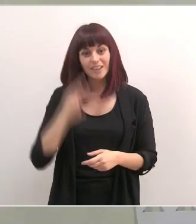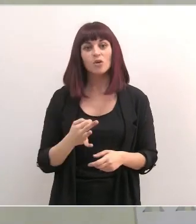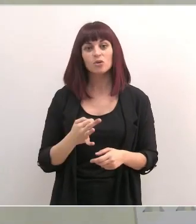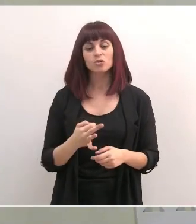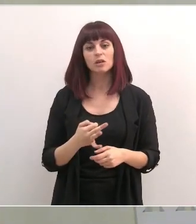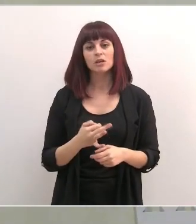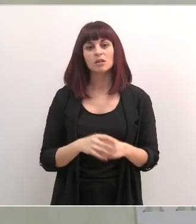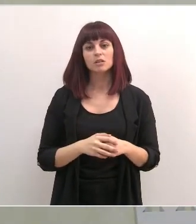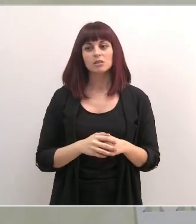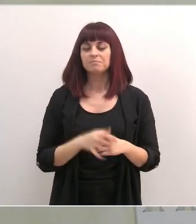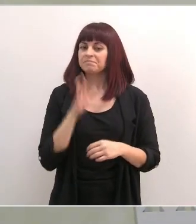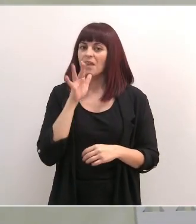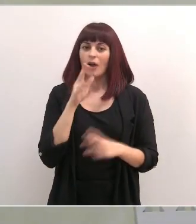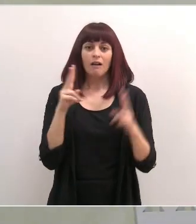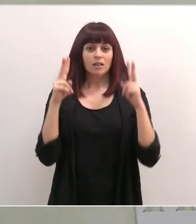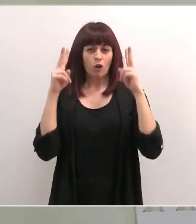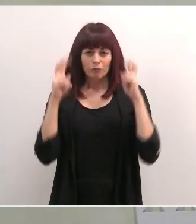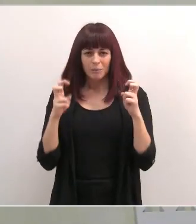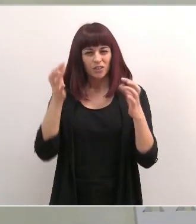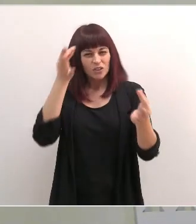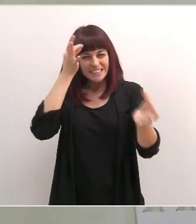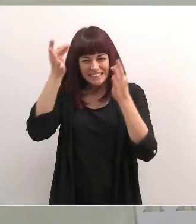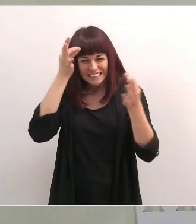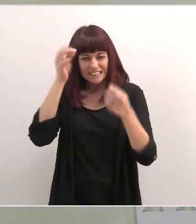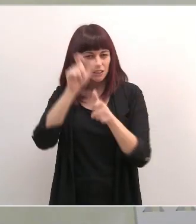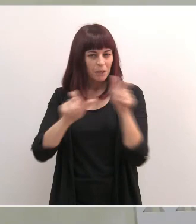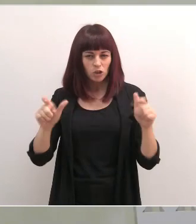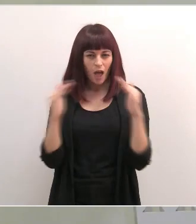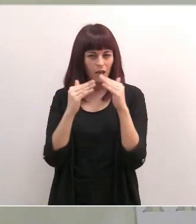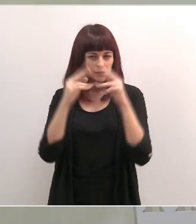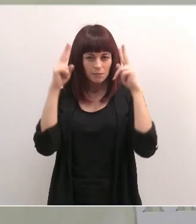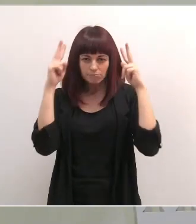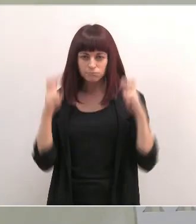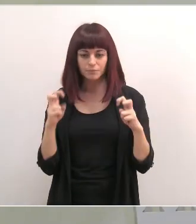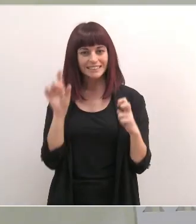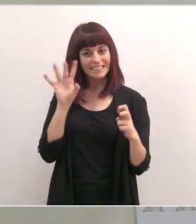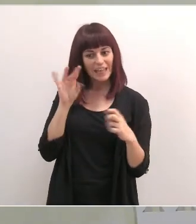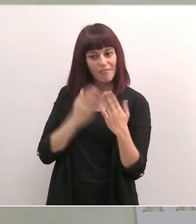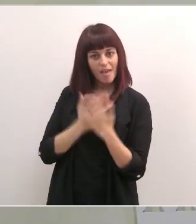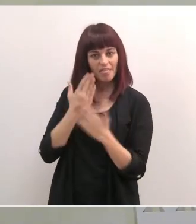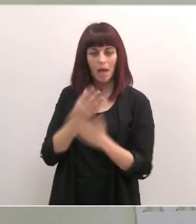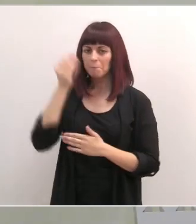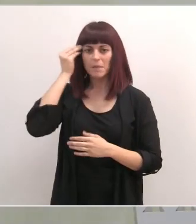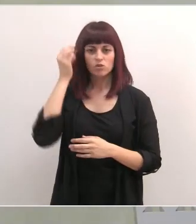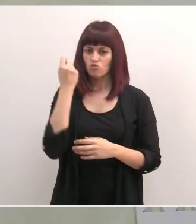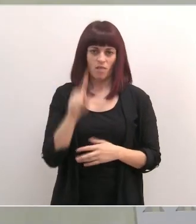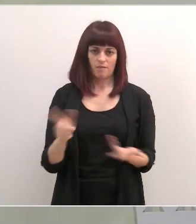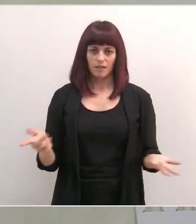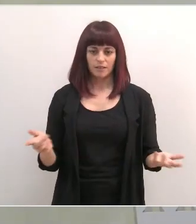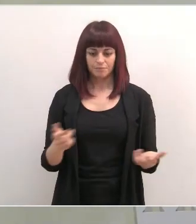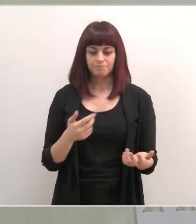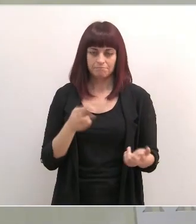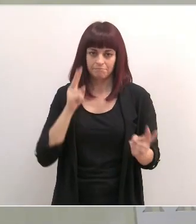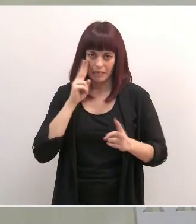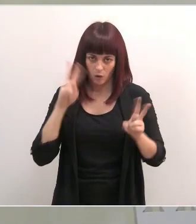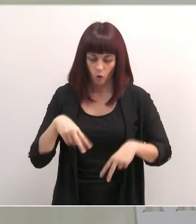es necesario ahora mismo ese confinamiento estricto de la población en sus casas durante 15 días, que sin embargo he de reconocer que hay